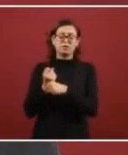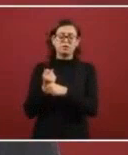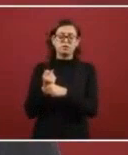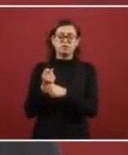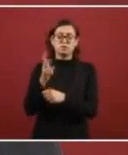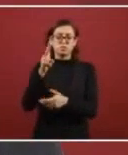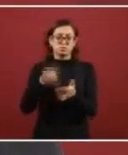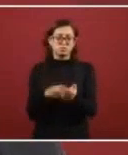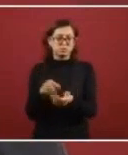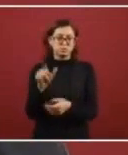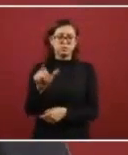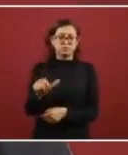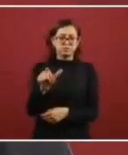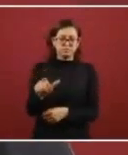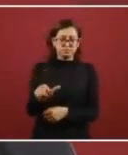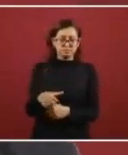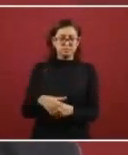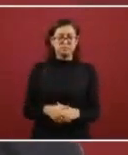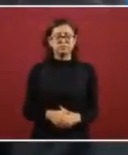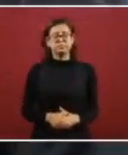el 2017,